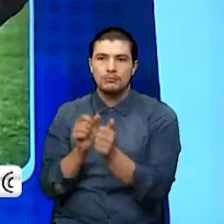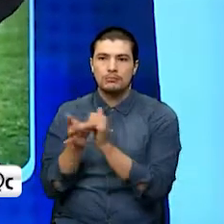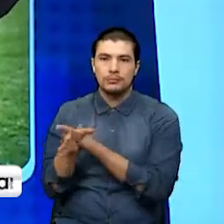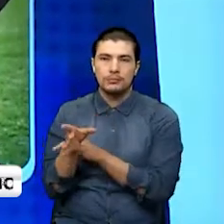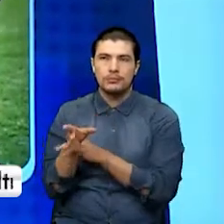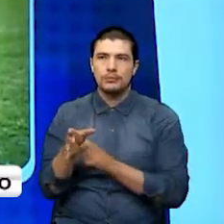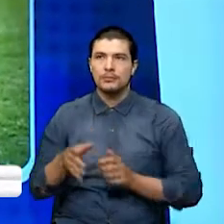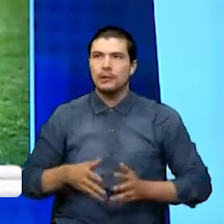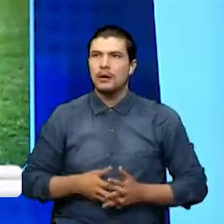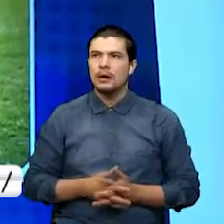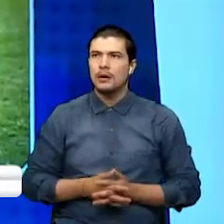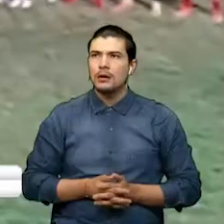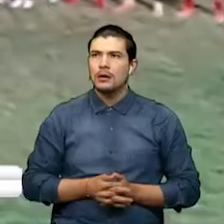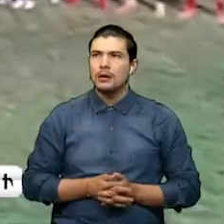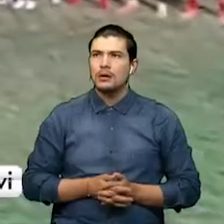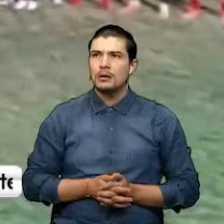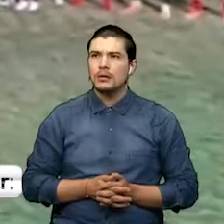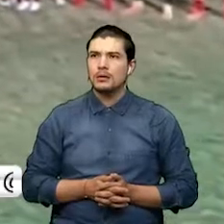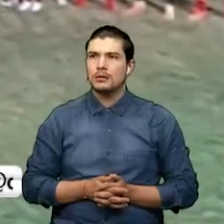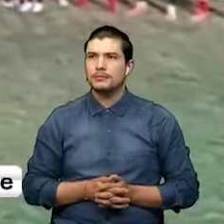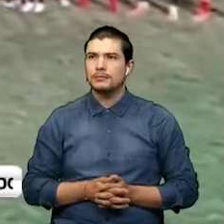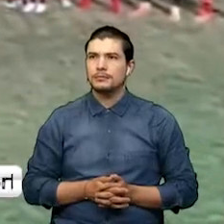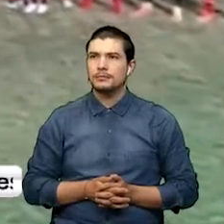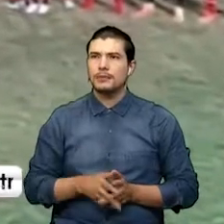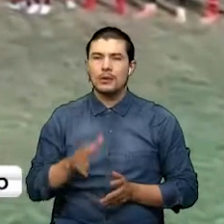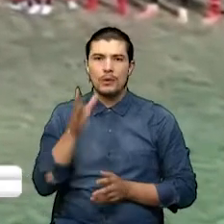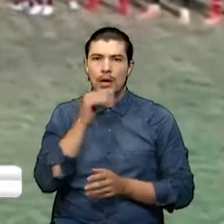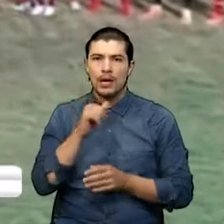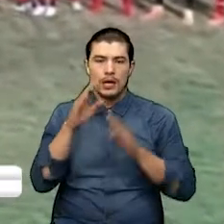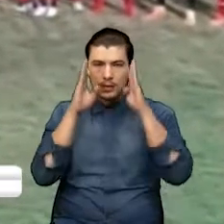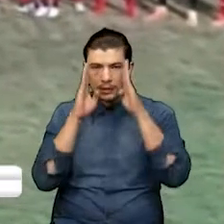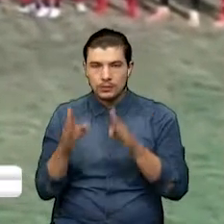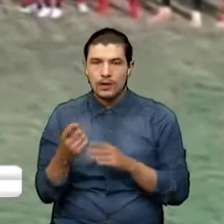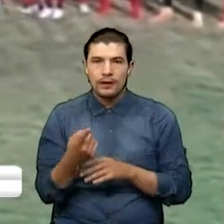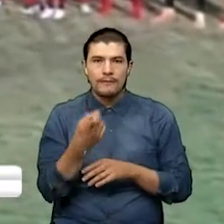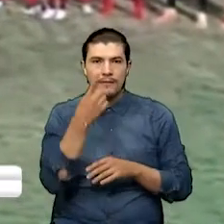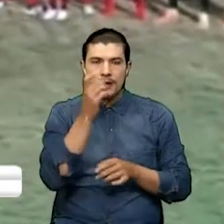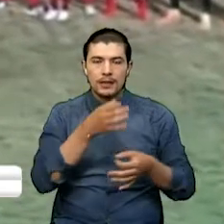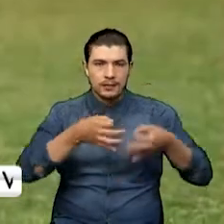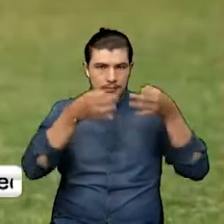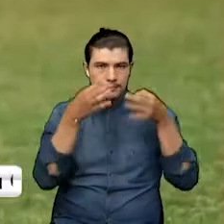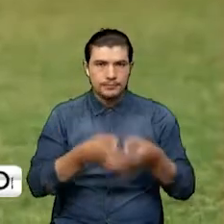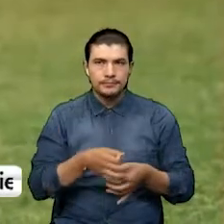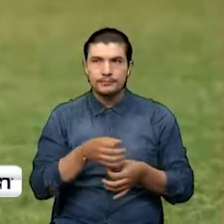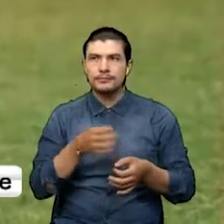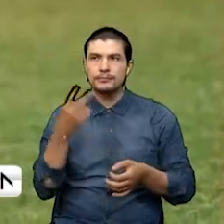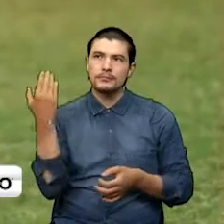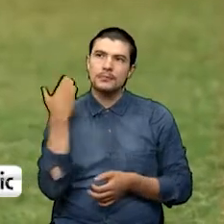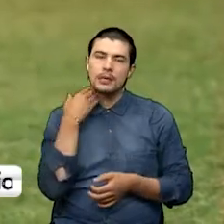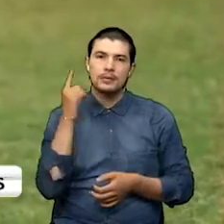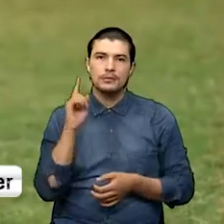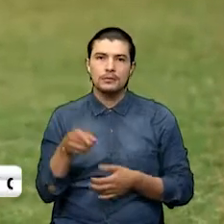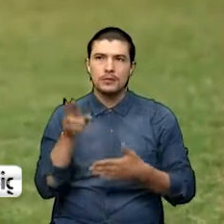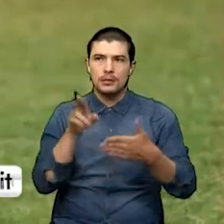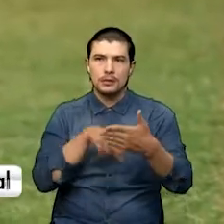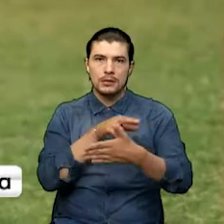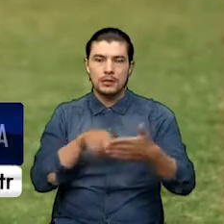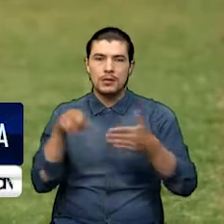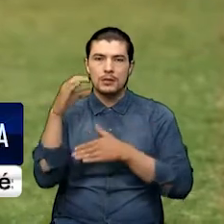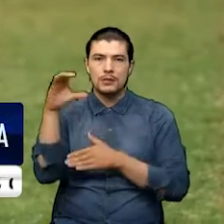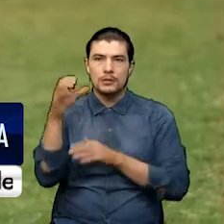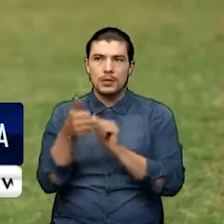águila las desatenciones defensivas y la falta de efectividad sentenciaron la eliminación del cúcuta deportivo